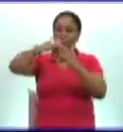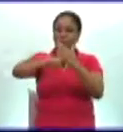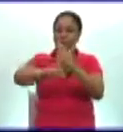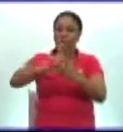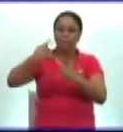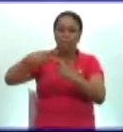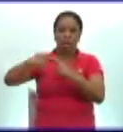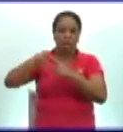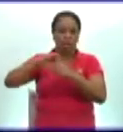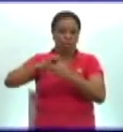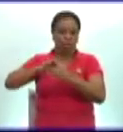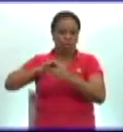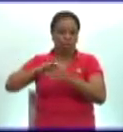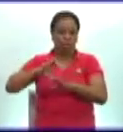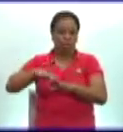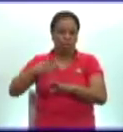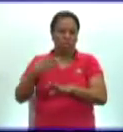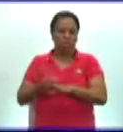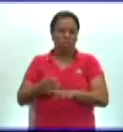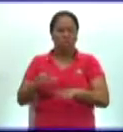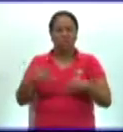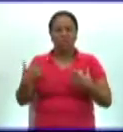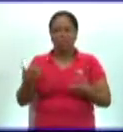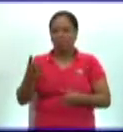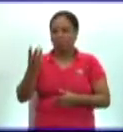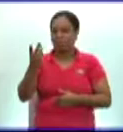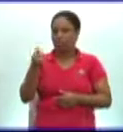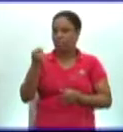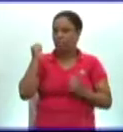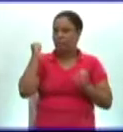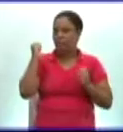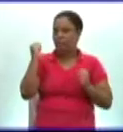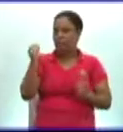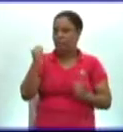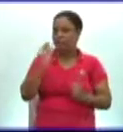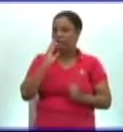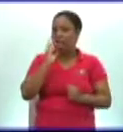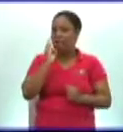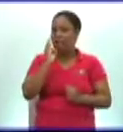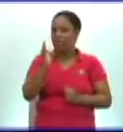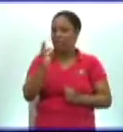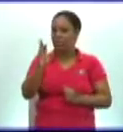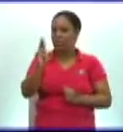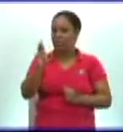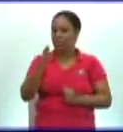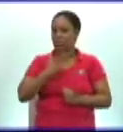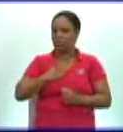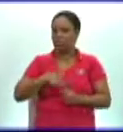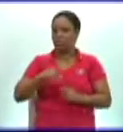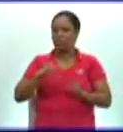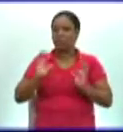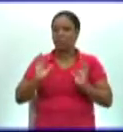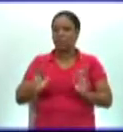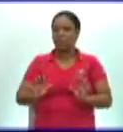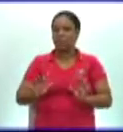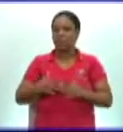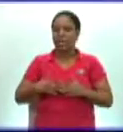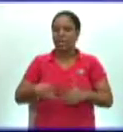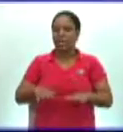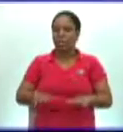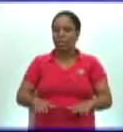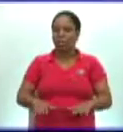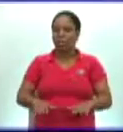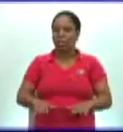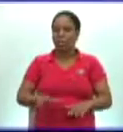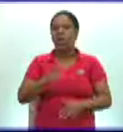¿Y qué valor tendrá la fuerza resultante si se encuentra en reposo? La fuerza resultante es